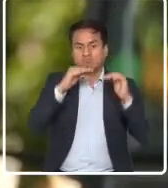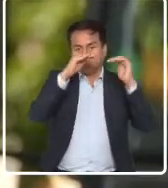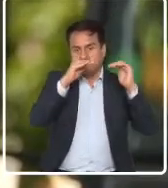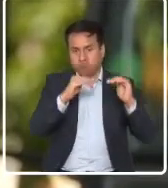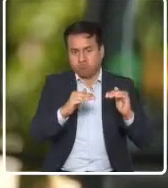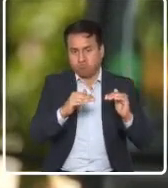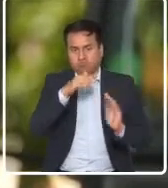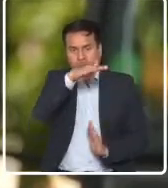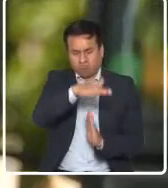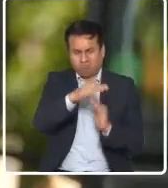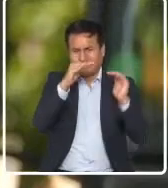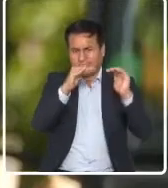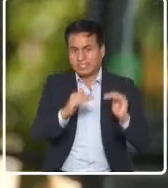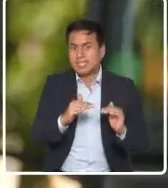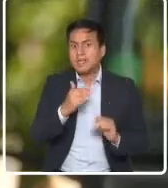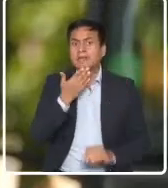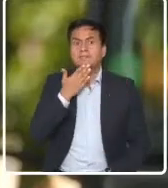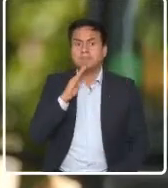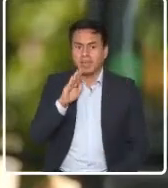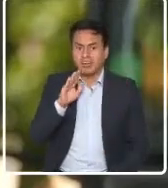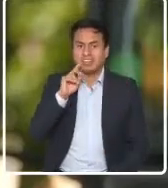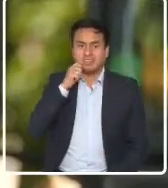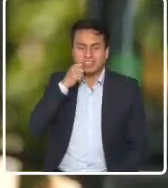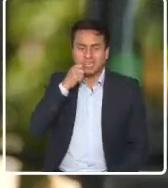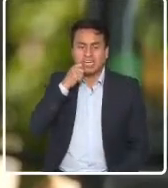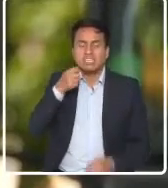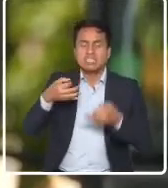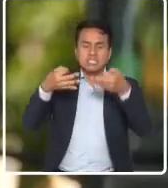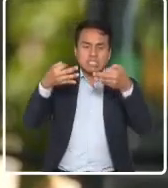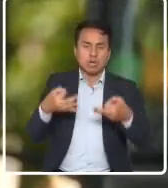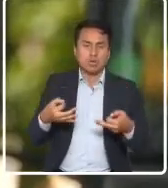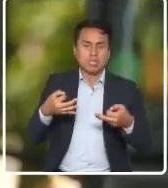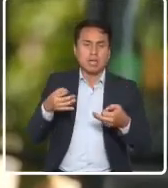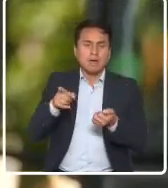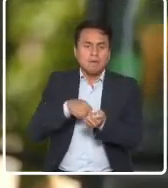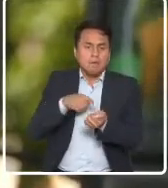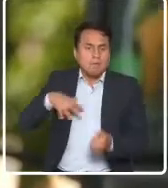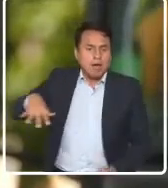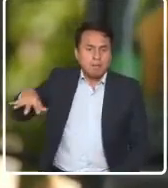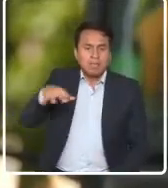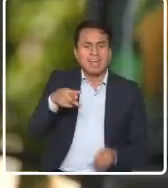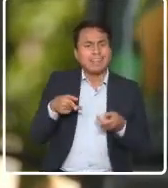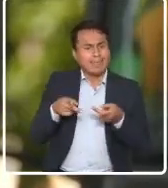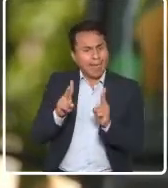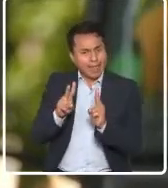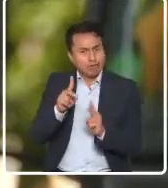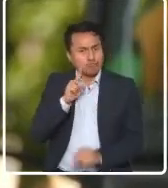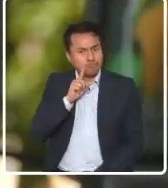ascendente y mejorar con ello la seguridad de nuestras familias